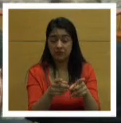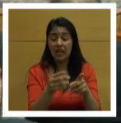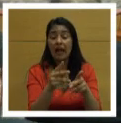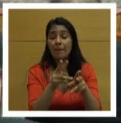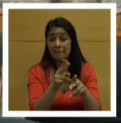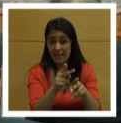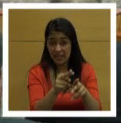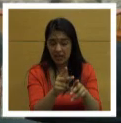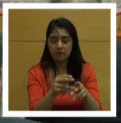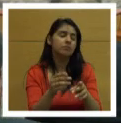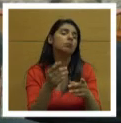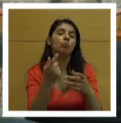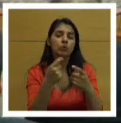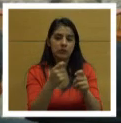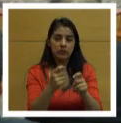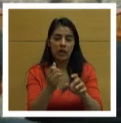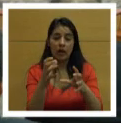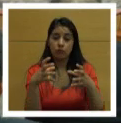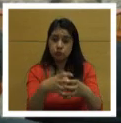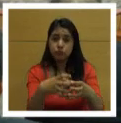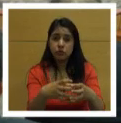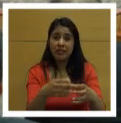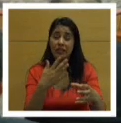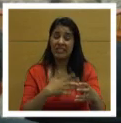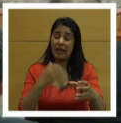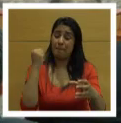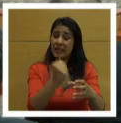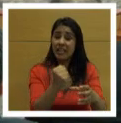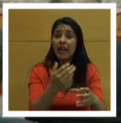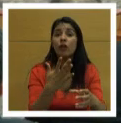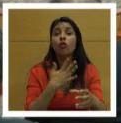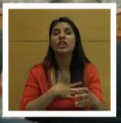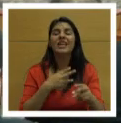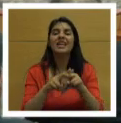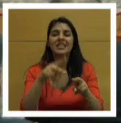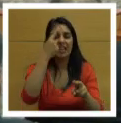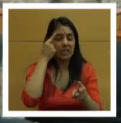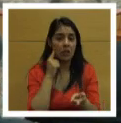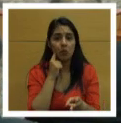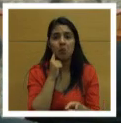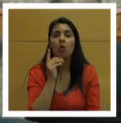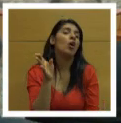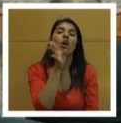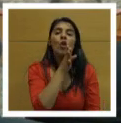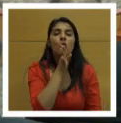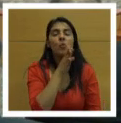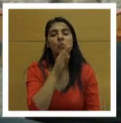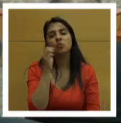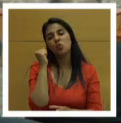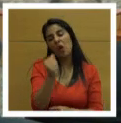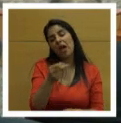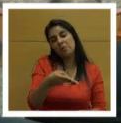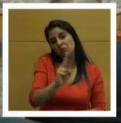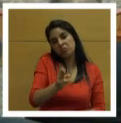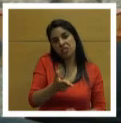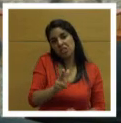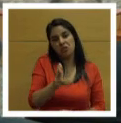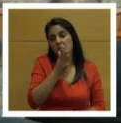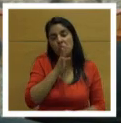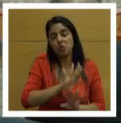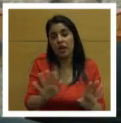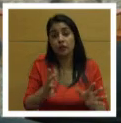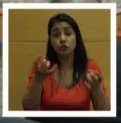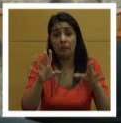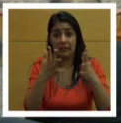lesiones o una dolo de lesiones o un dolo de matar, porque no utilizó un arma, no utilizó una pistola, no utilizó un cuchillo, etc.